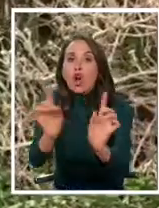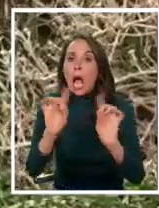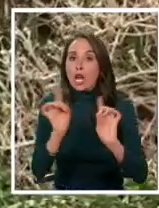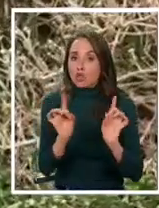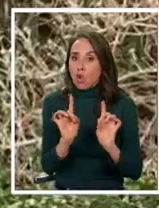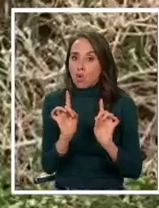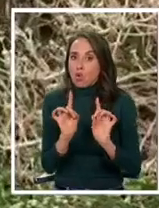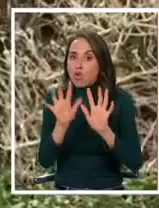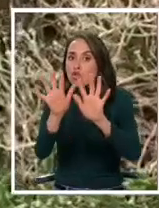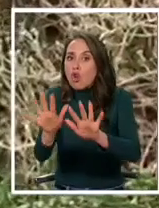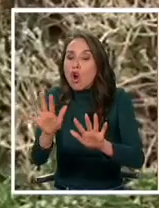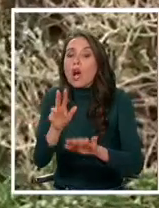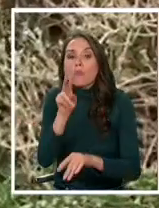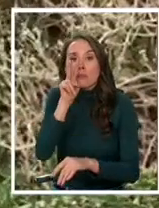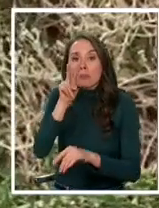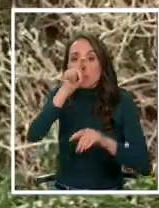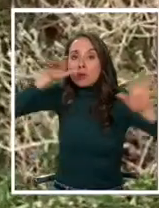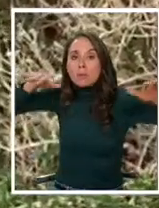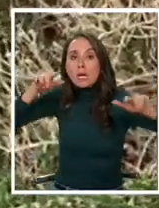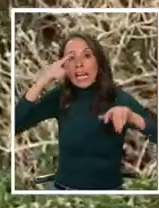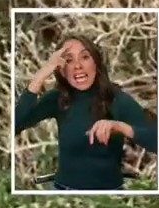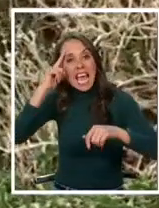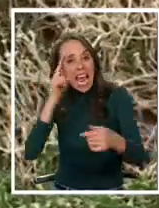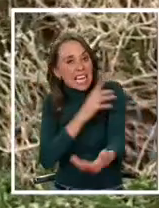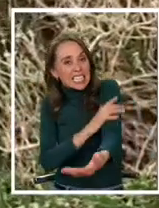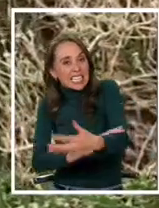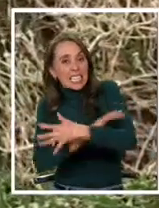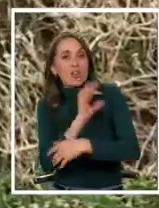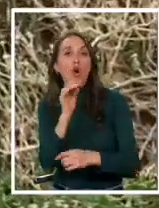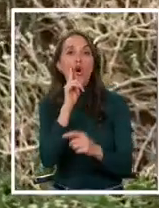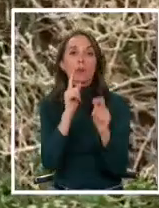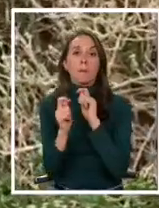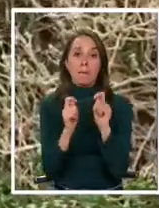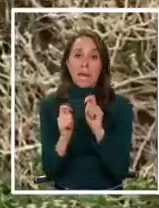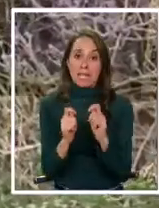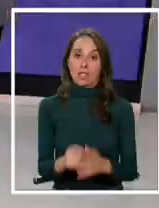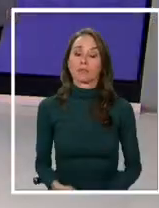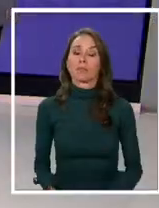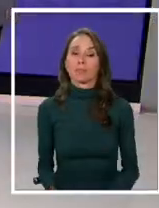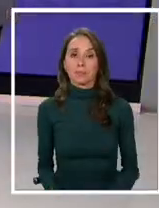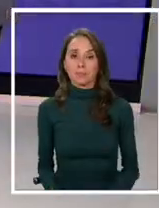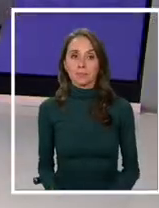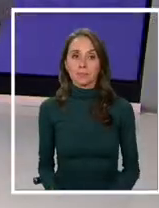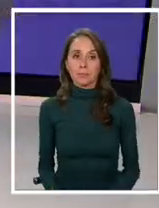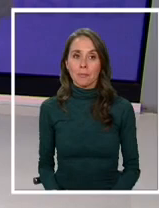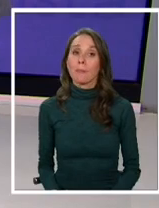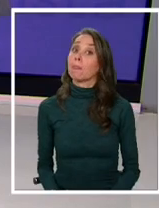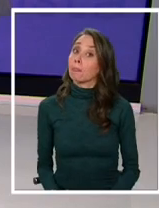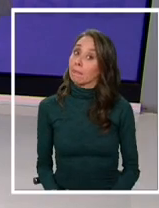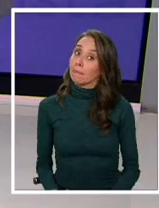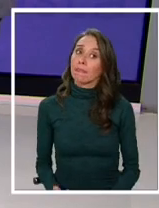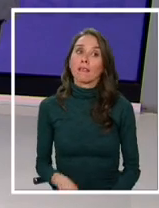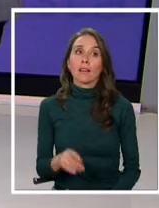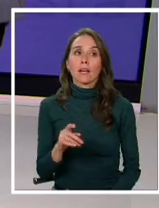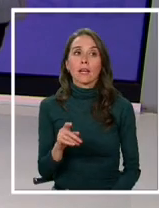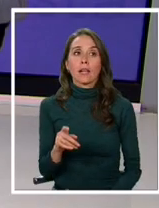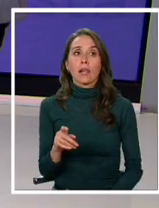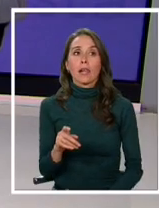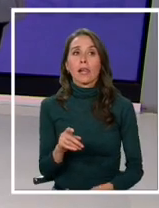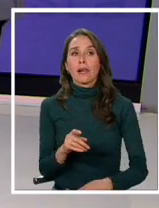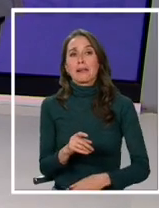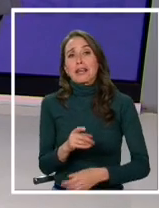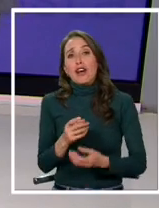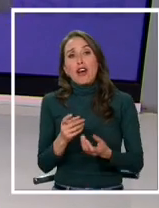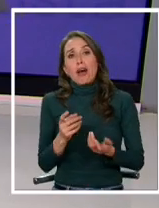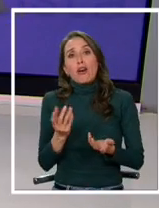razón y observar si es que el animal está dañado en alguna situación de peligro ahora si está el y mucho menos salir con la